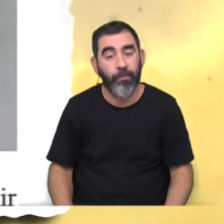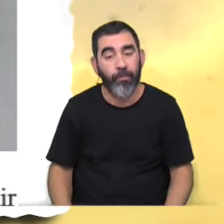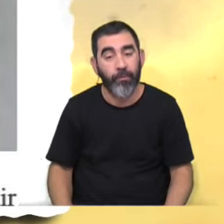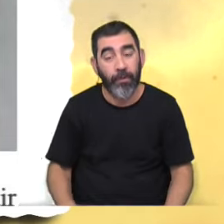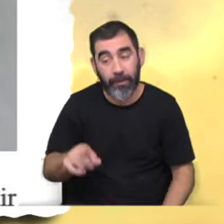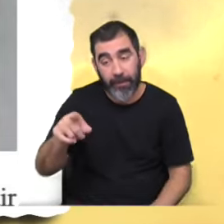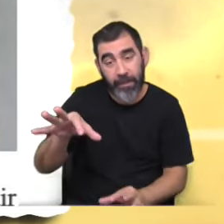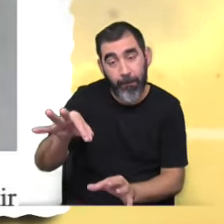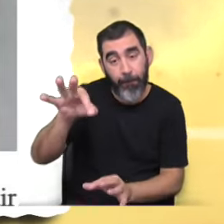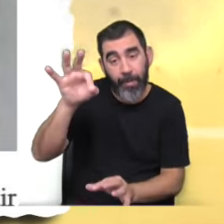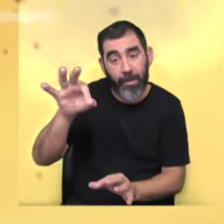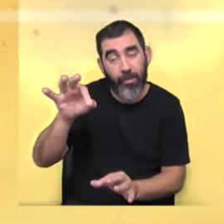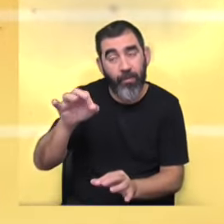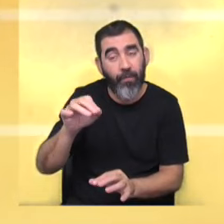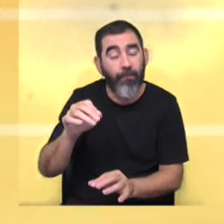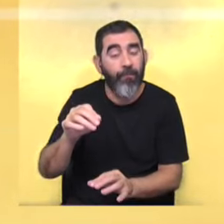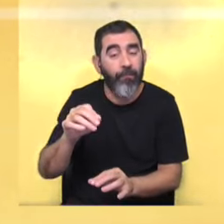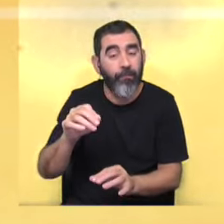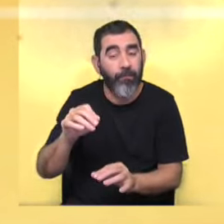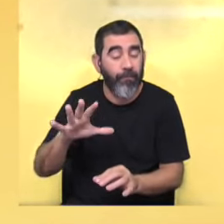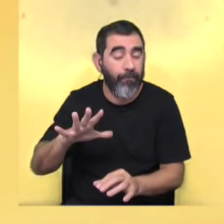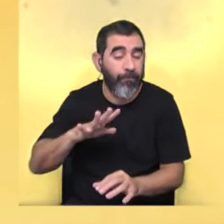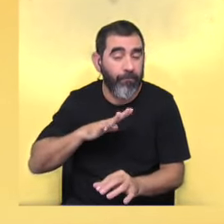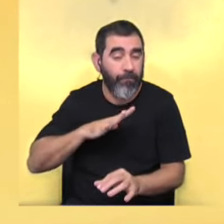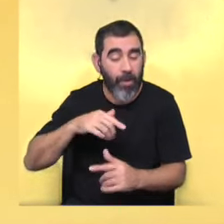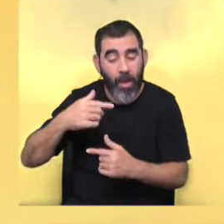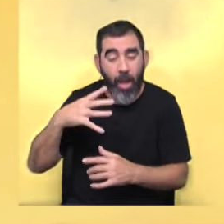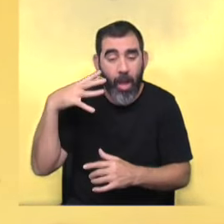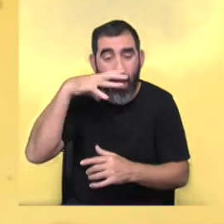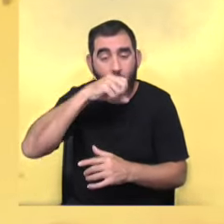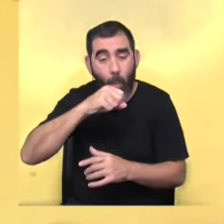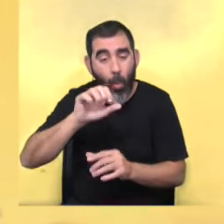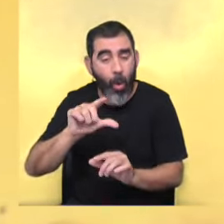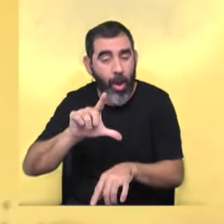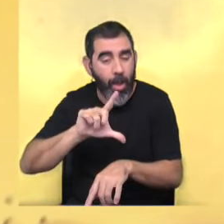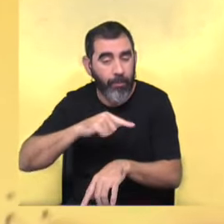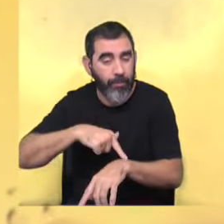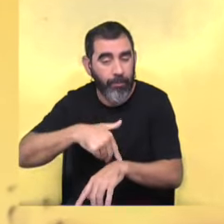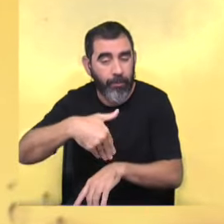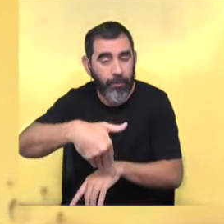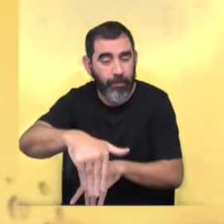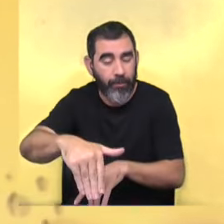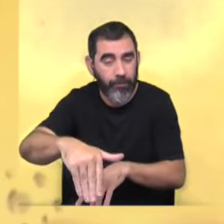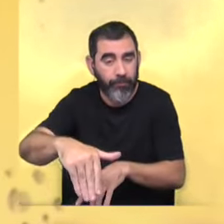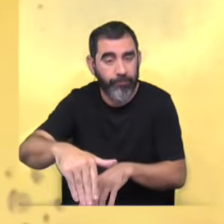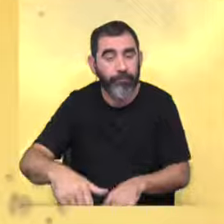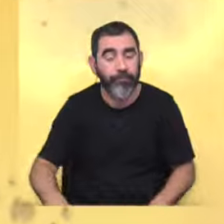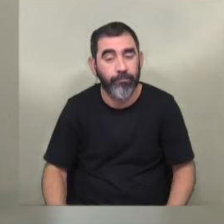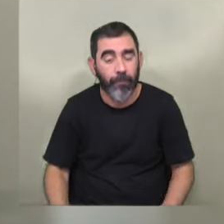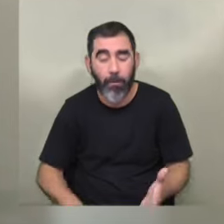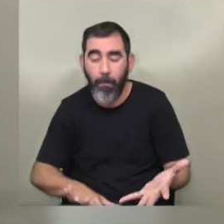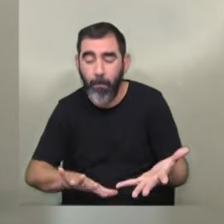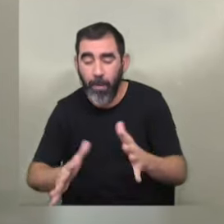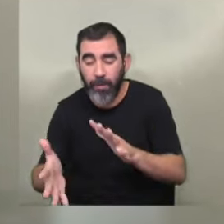Ese folículo tiene una vitalidad luego que sale del cuero cabelludo. Esta vitalidad más o